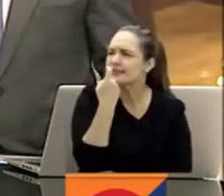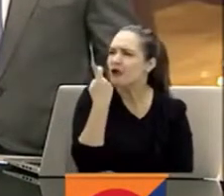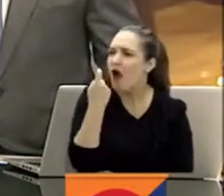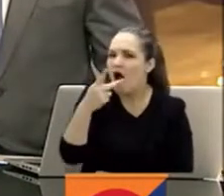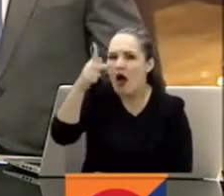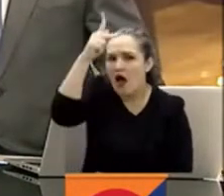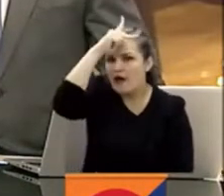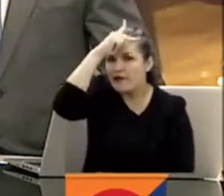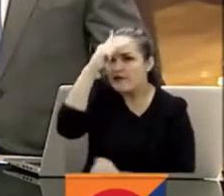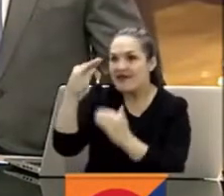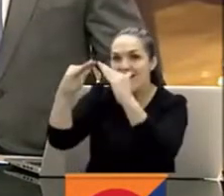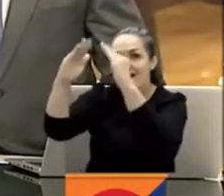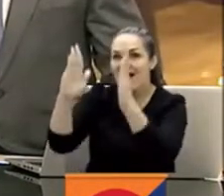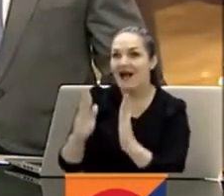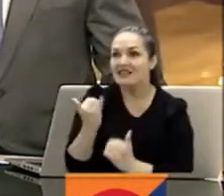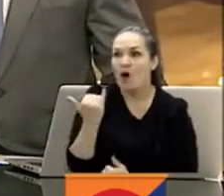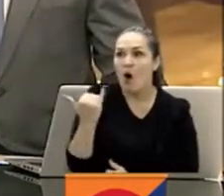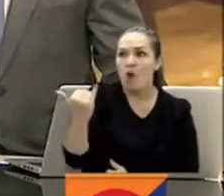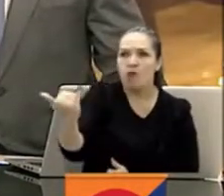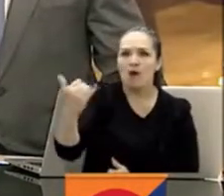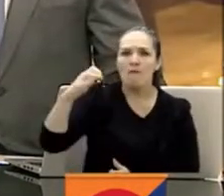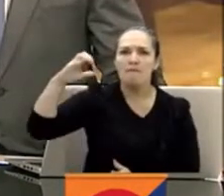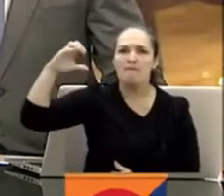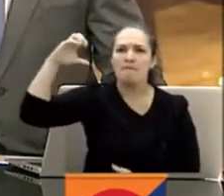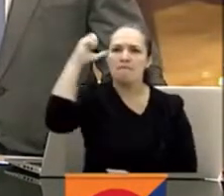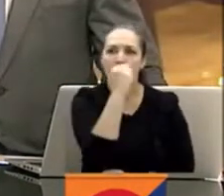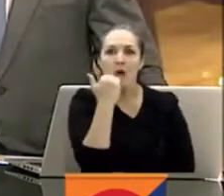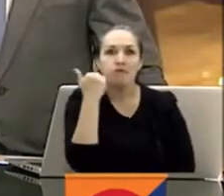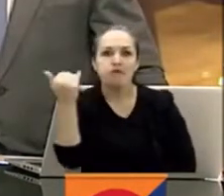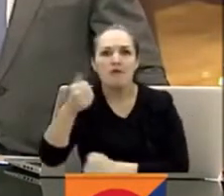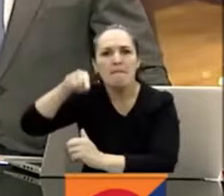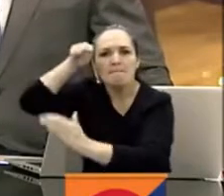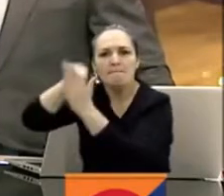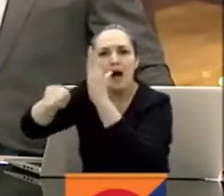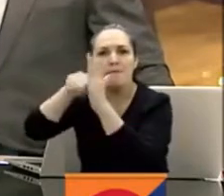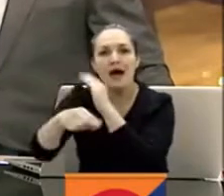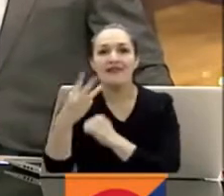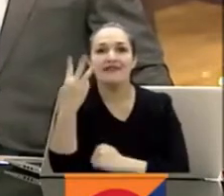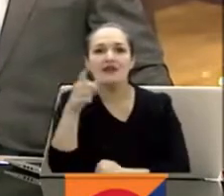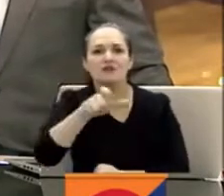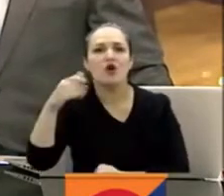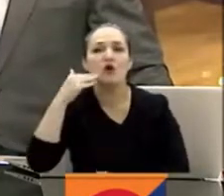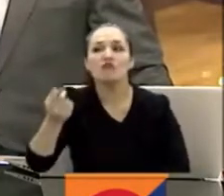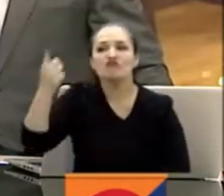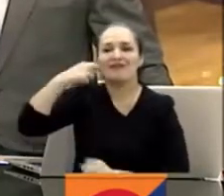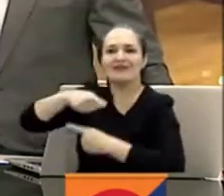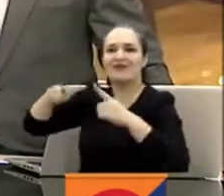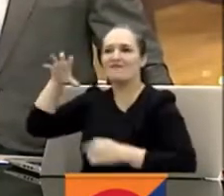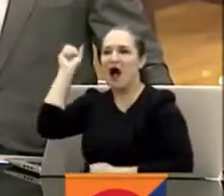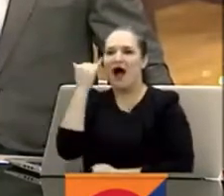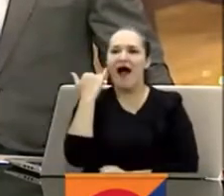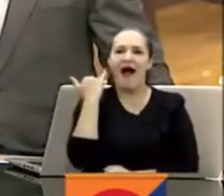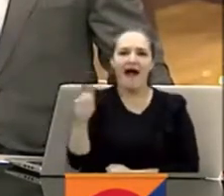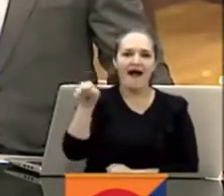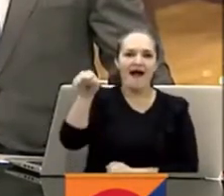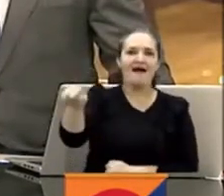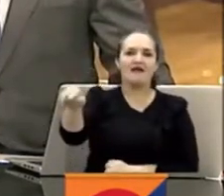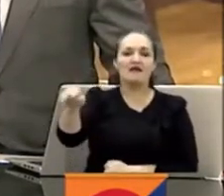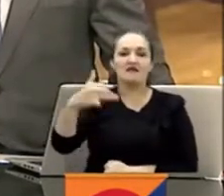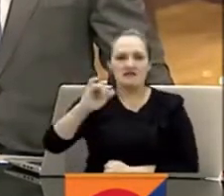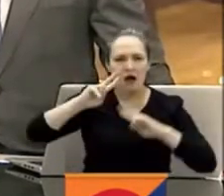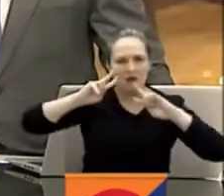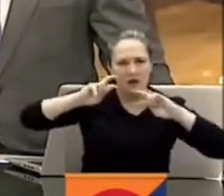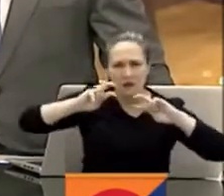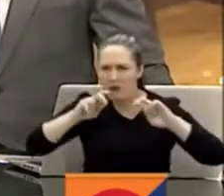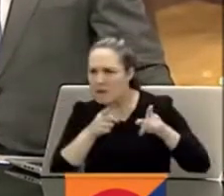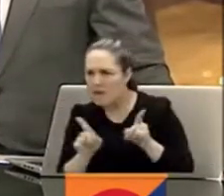Kennedy, en donde habrían asesinado a 3 personas la semana pasada, Carolina. José Fernando, las indagaciones revelaron que